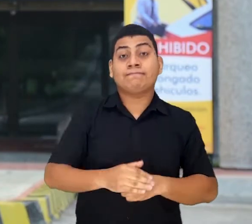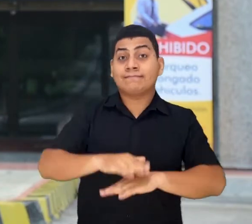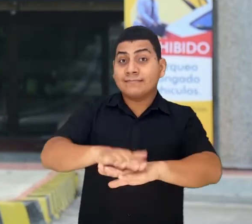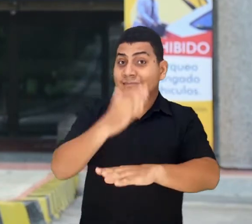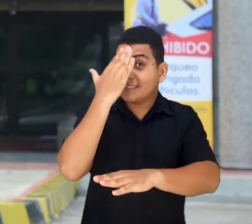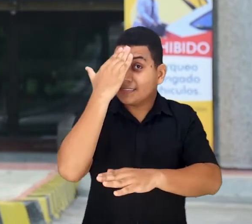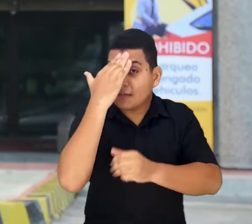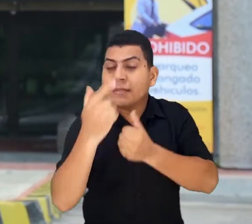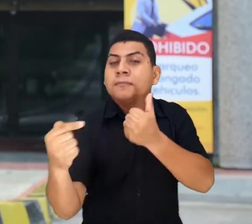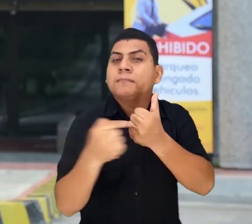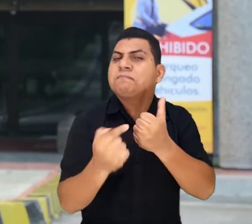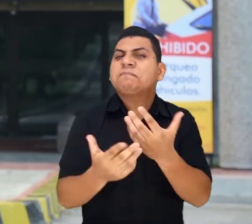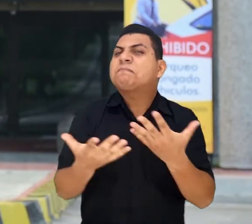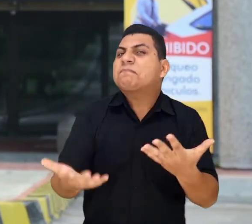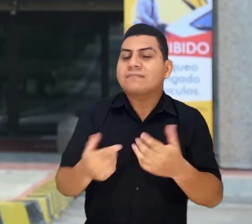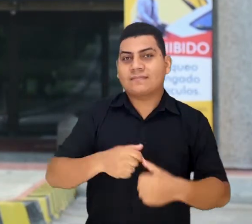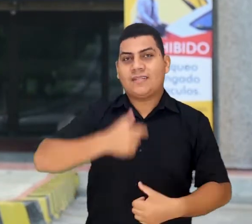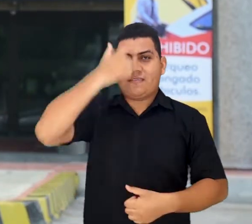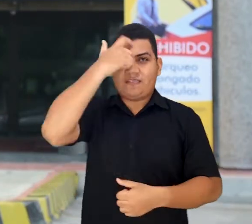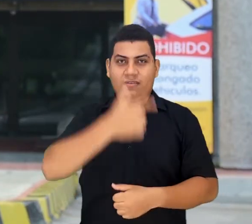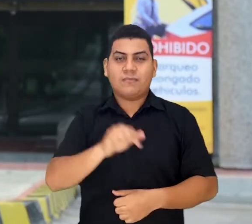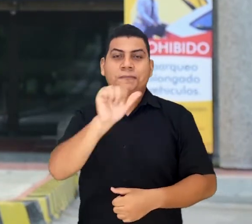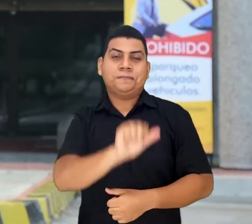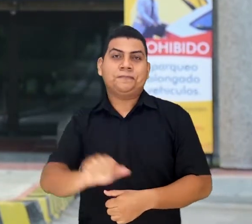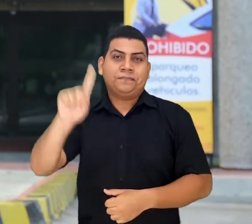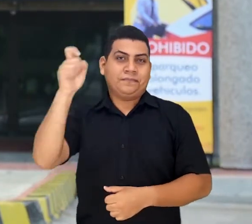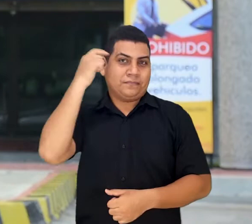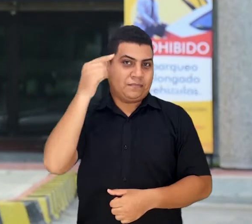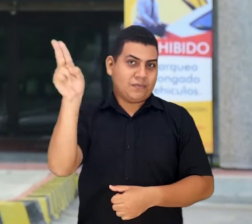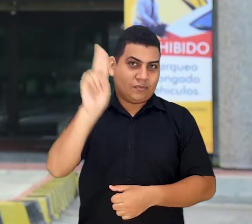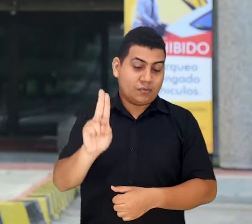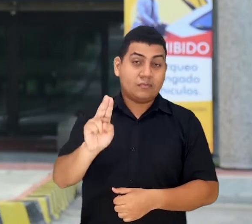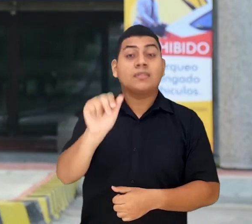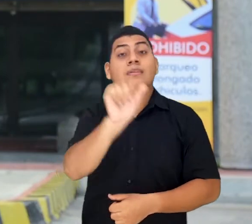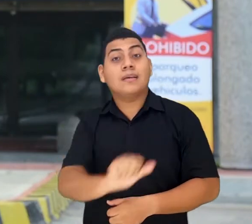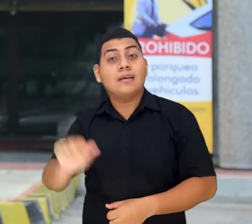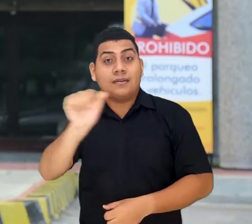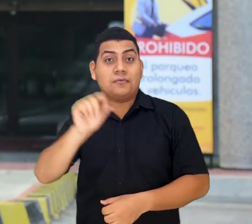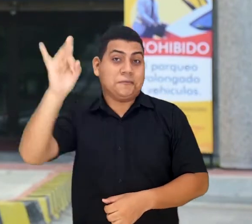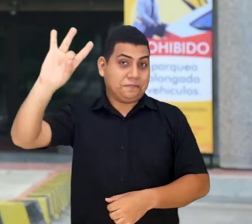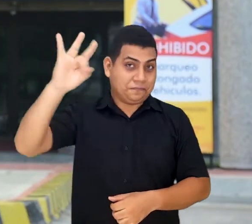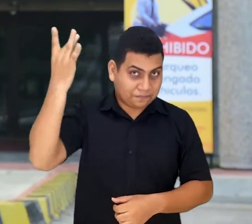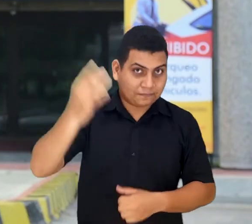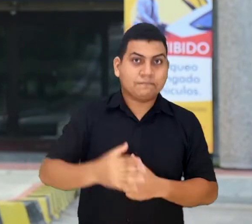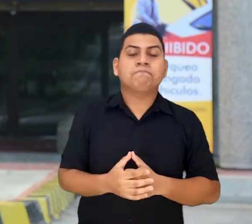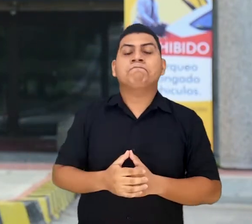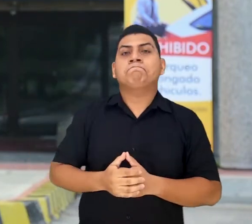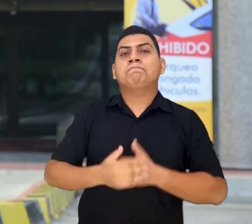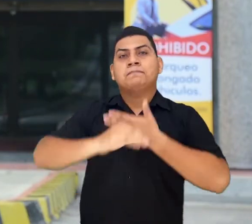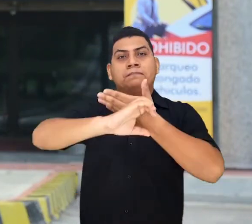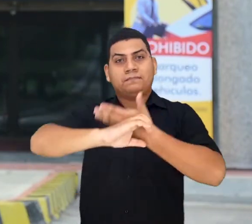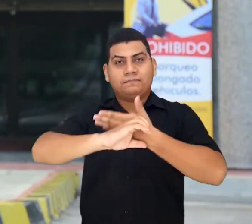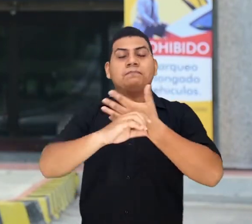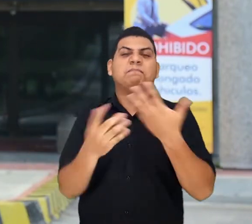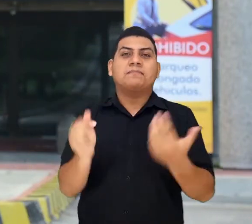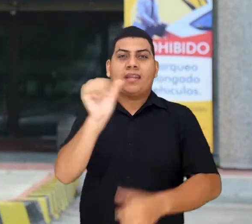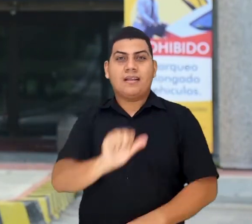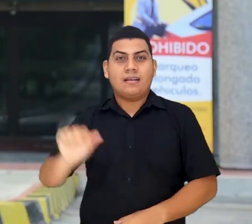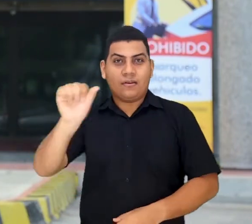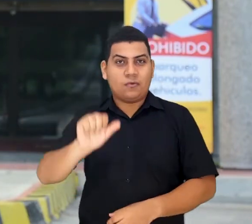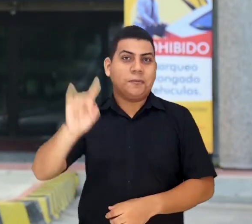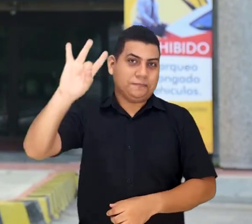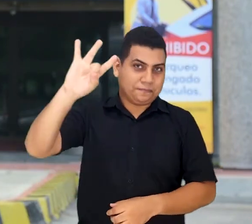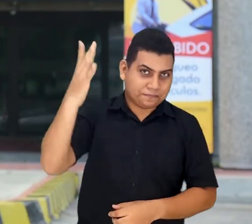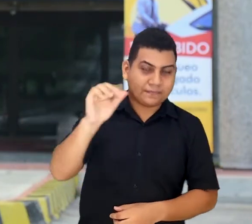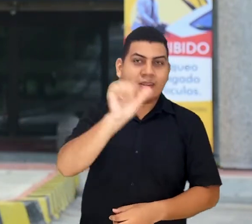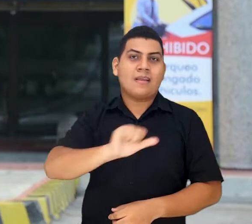serán de su interés. Recuerde seguirnos en nuestras redes sociales, en Facebook, @Héctor Olimpo, @Gobernación de Sucre,